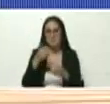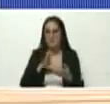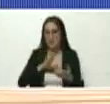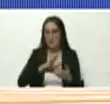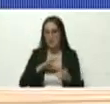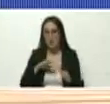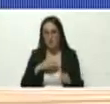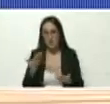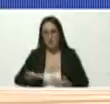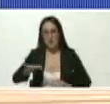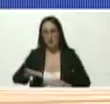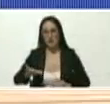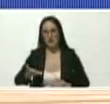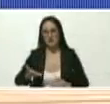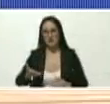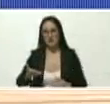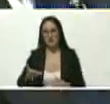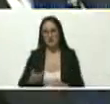una materia prima fundamental,